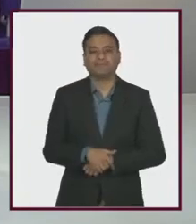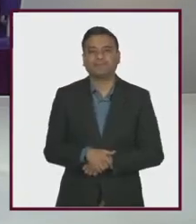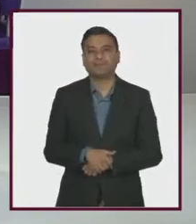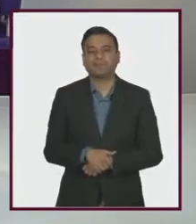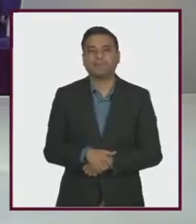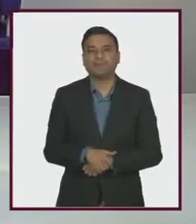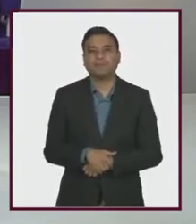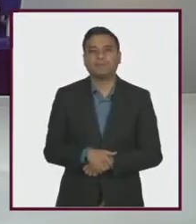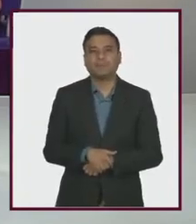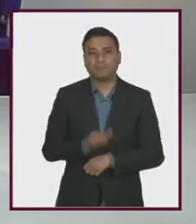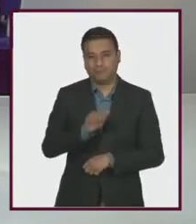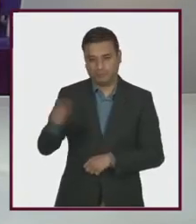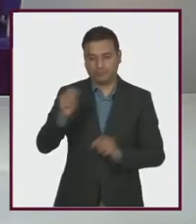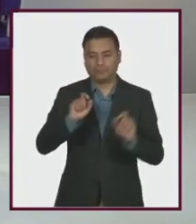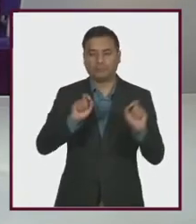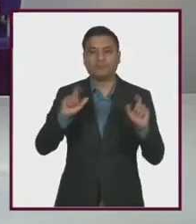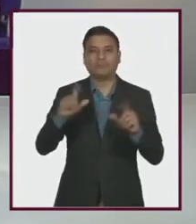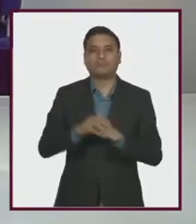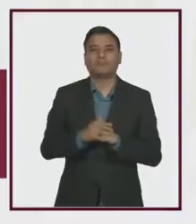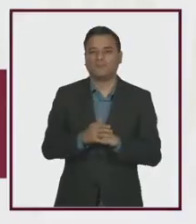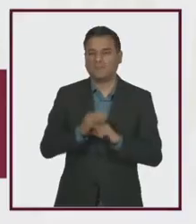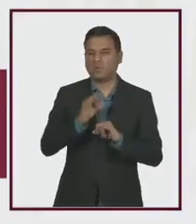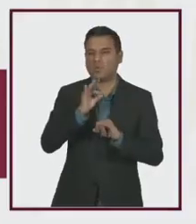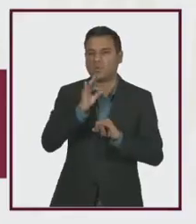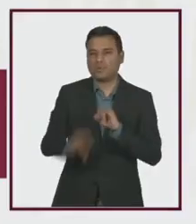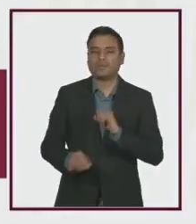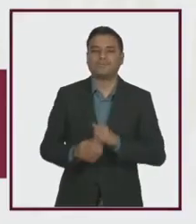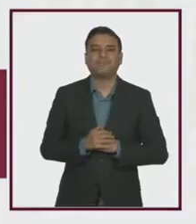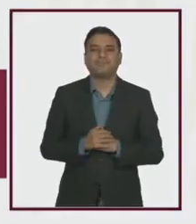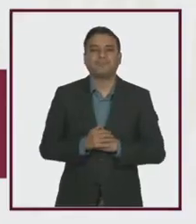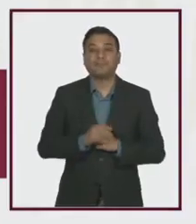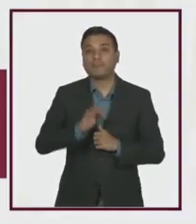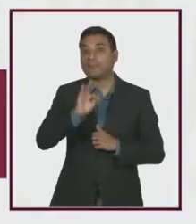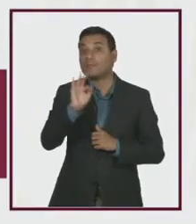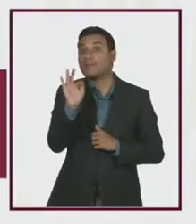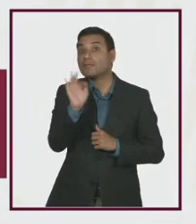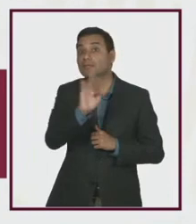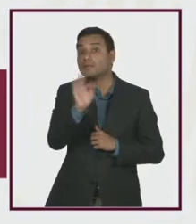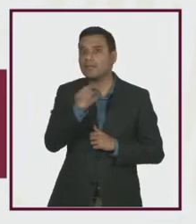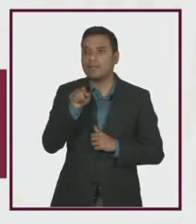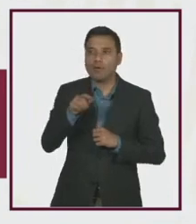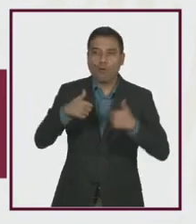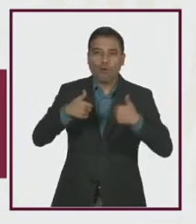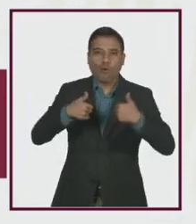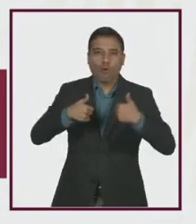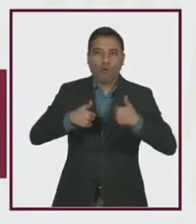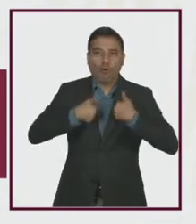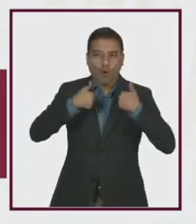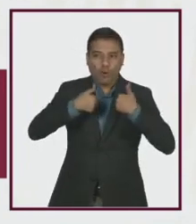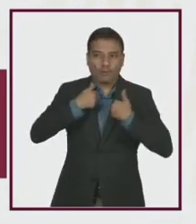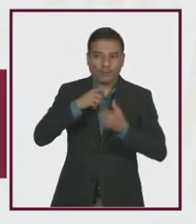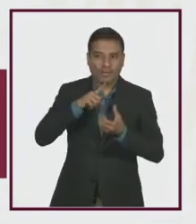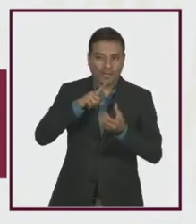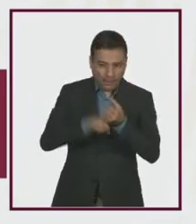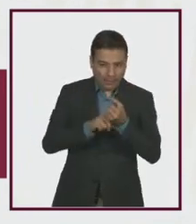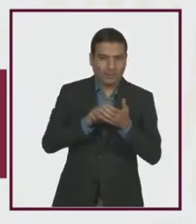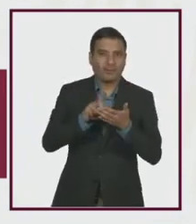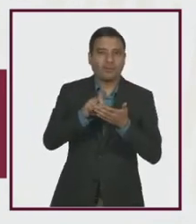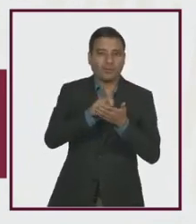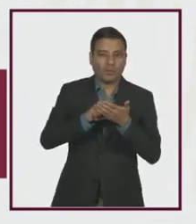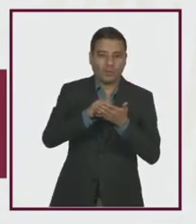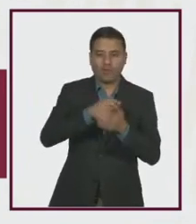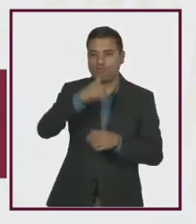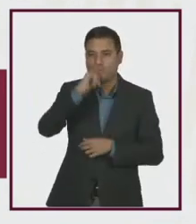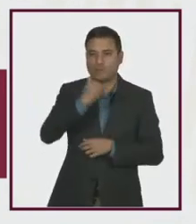Tenemos una más. Esta es la última. ¿Qué hacemos si se sospecha de que consumimos o que se está consumiendo sustancias? Lo primero es